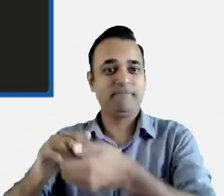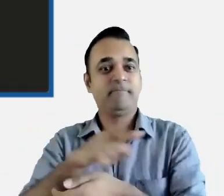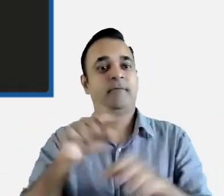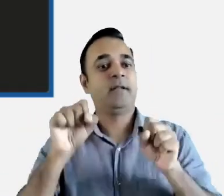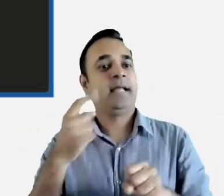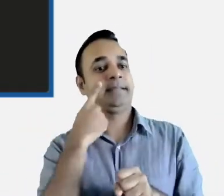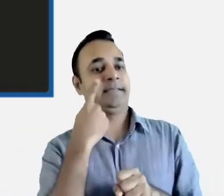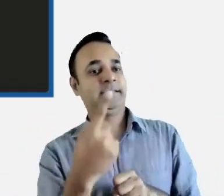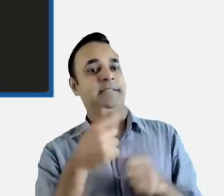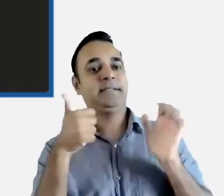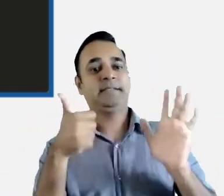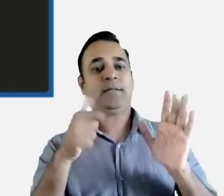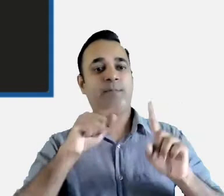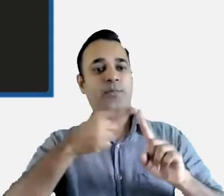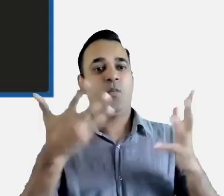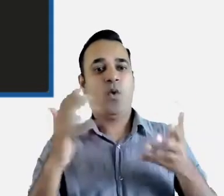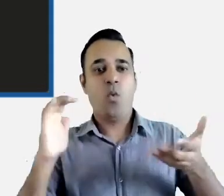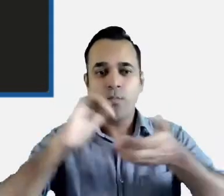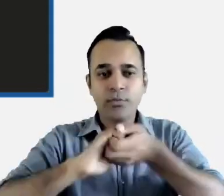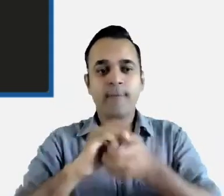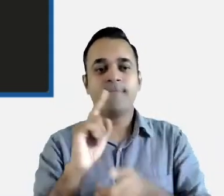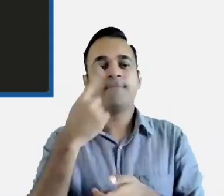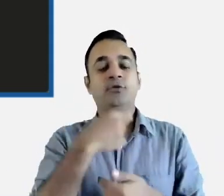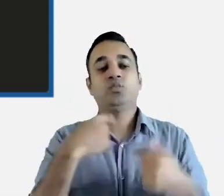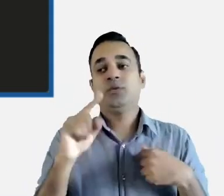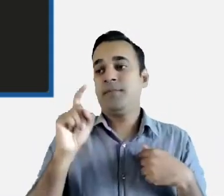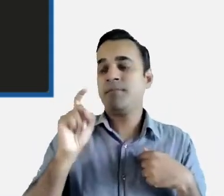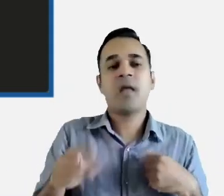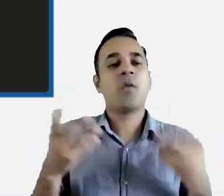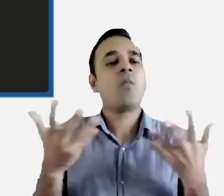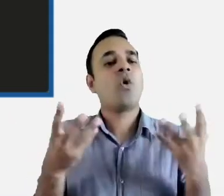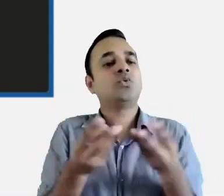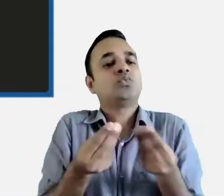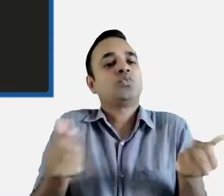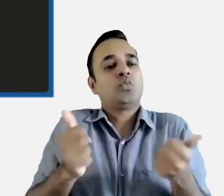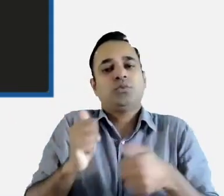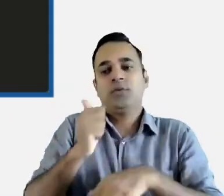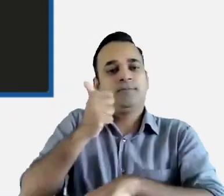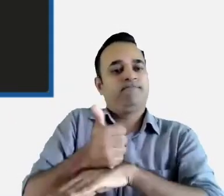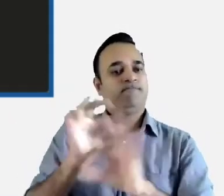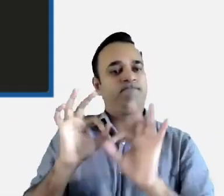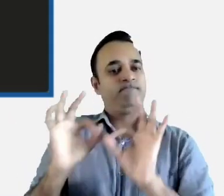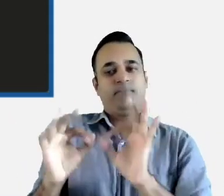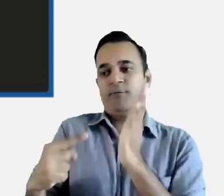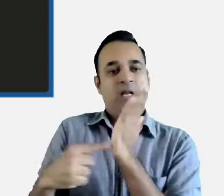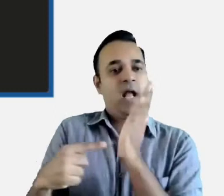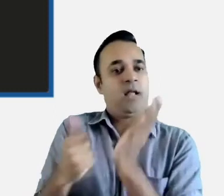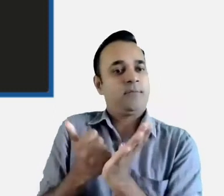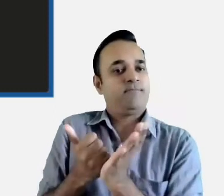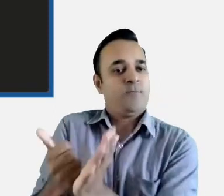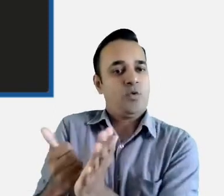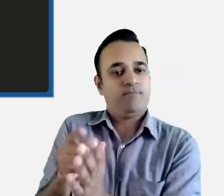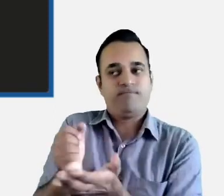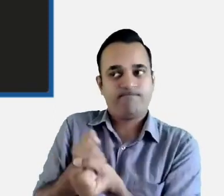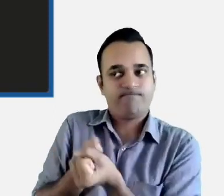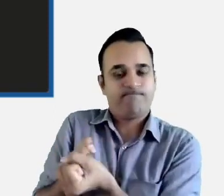conexiones entre clima, riesgo de desastres, manejo de datos y planificación basada en